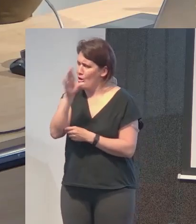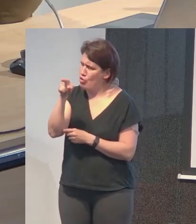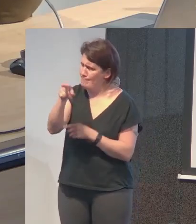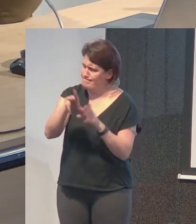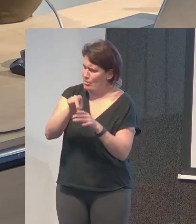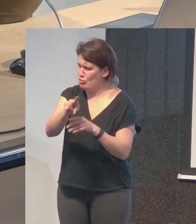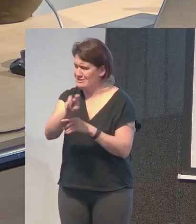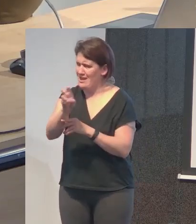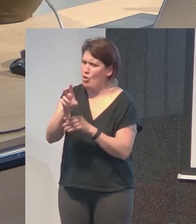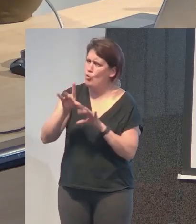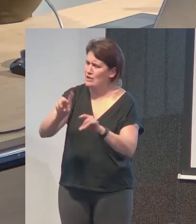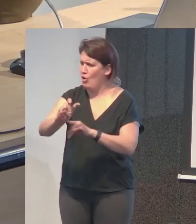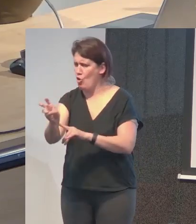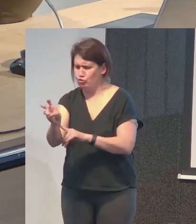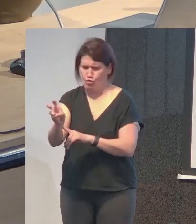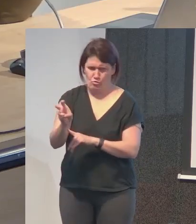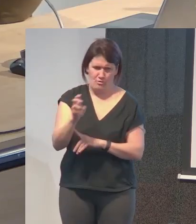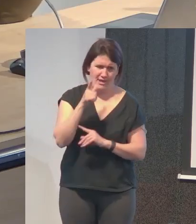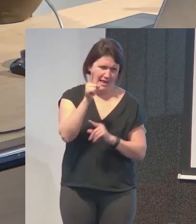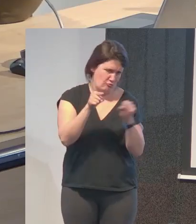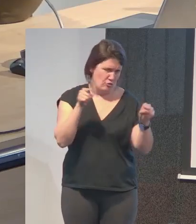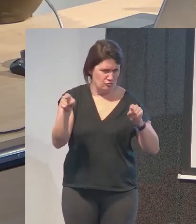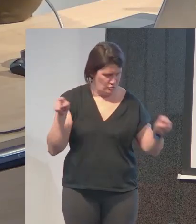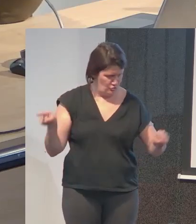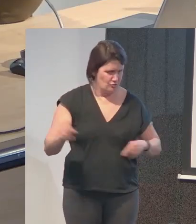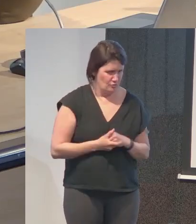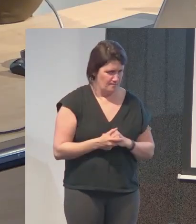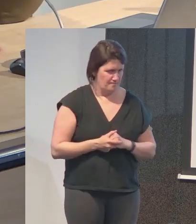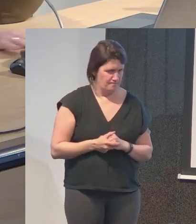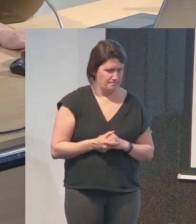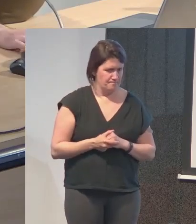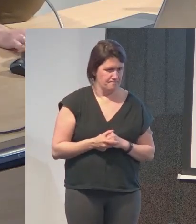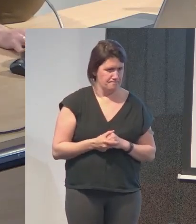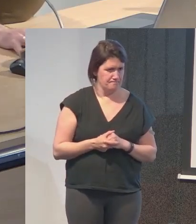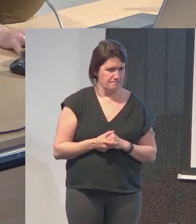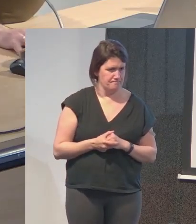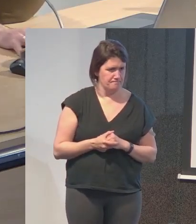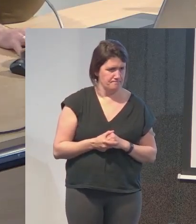utilizar estos textos.